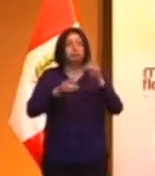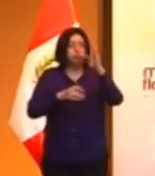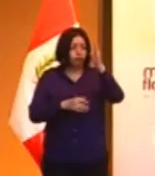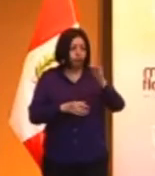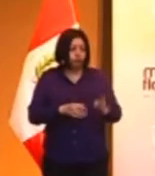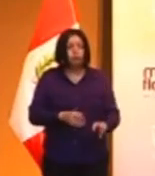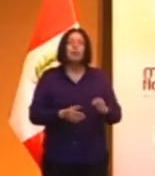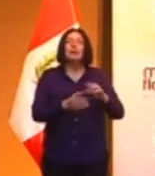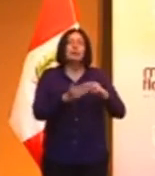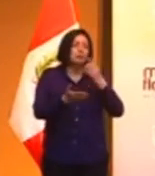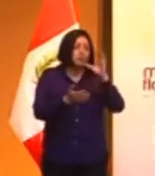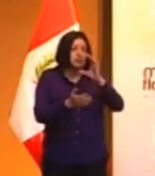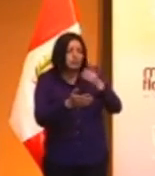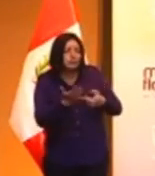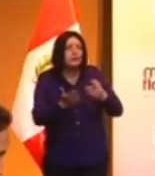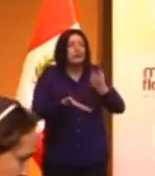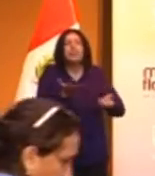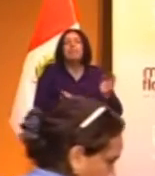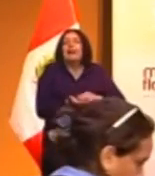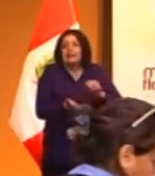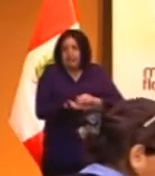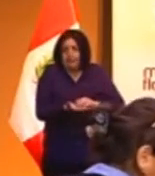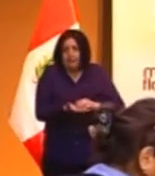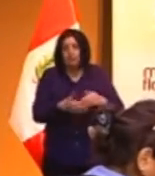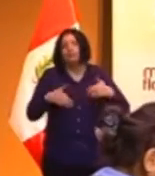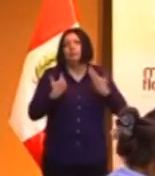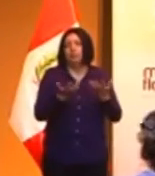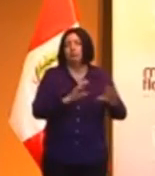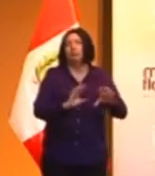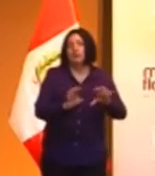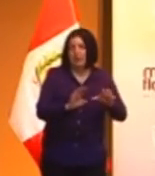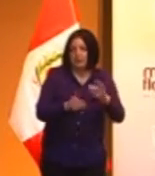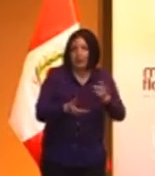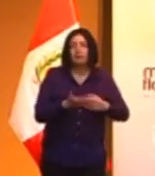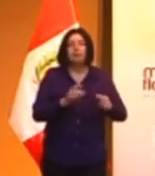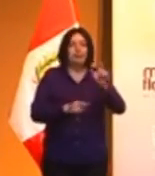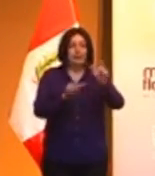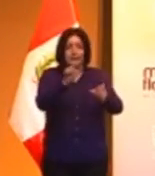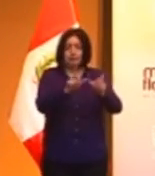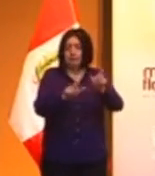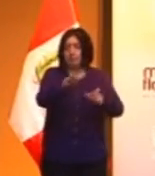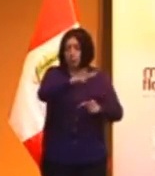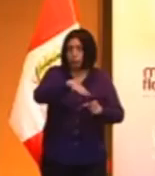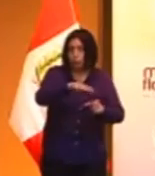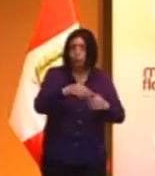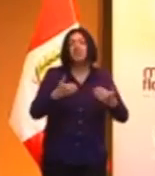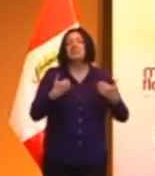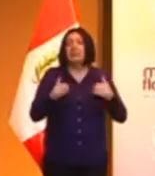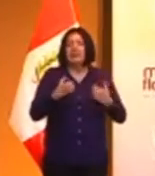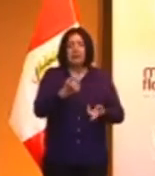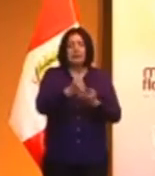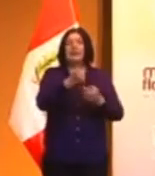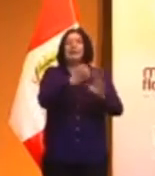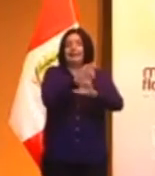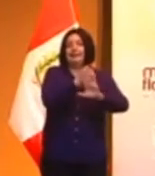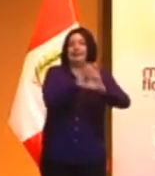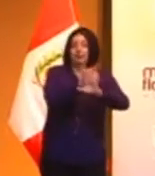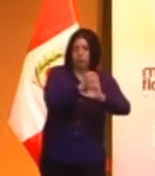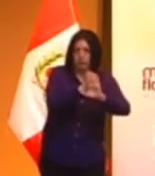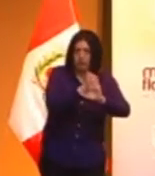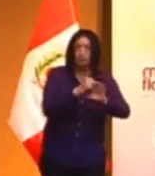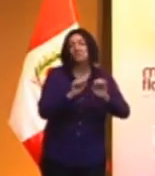buscando ver qué otras comodidades y qué otras cosas más podemos hacer para que los ciudadanos tengan la seguridad de